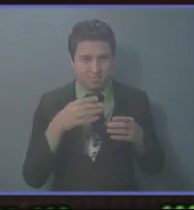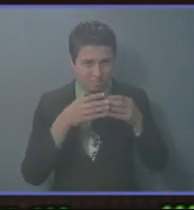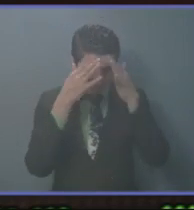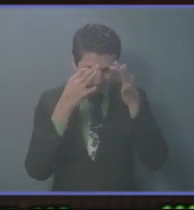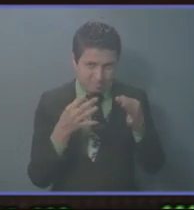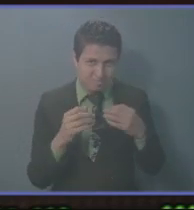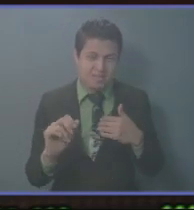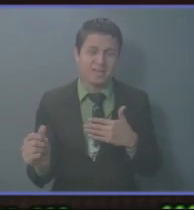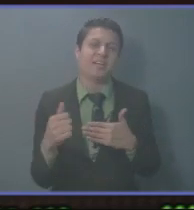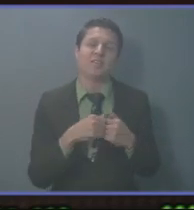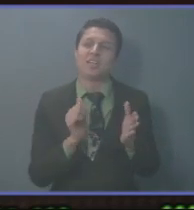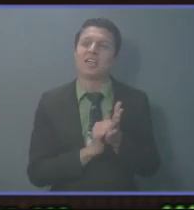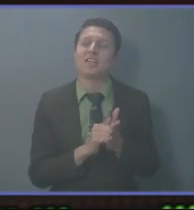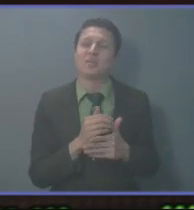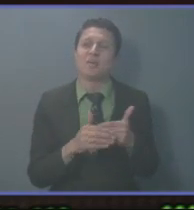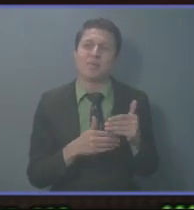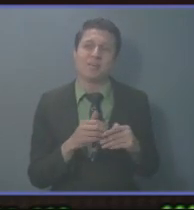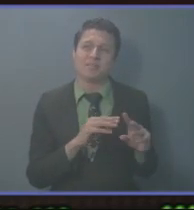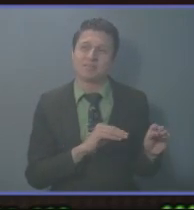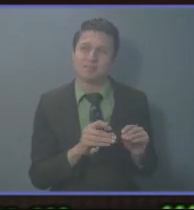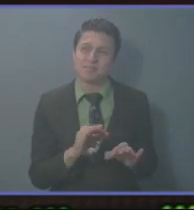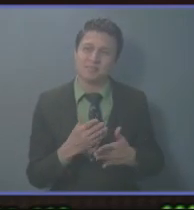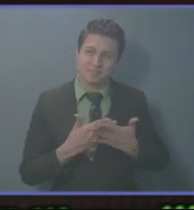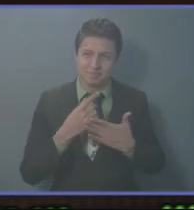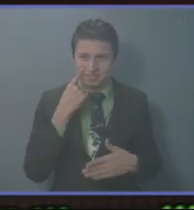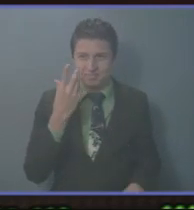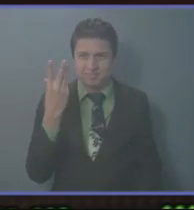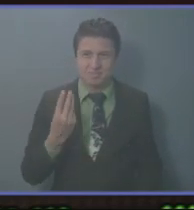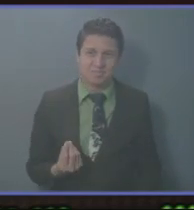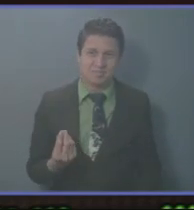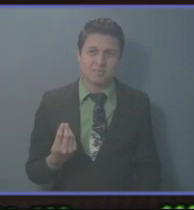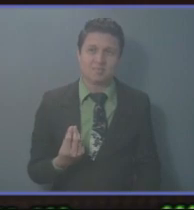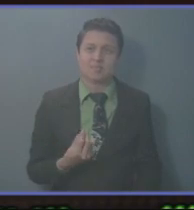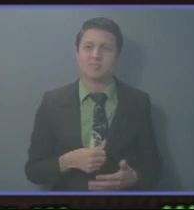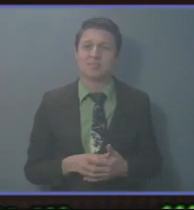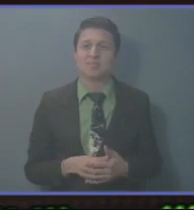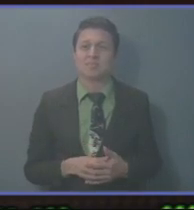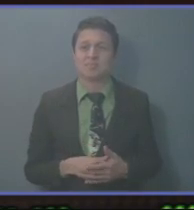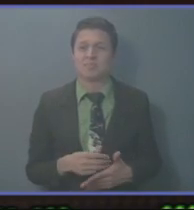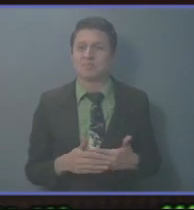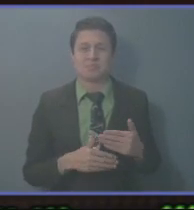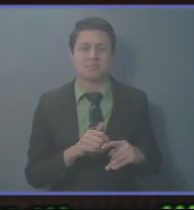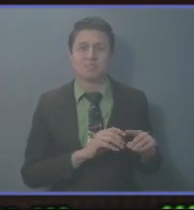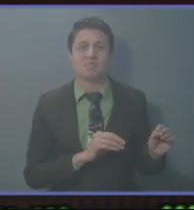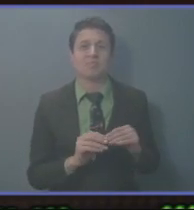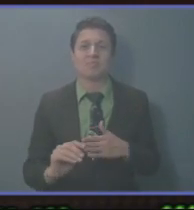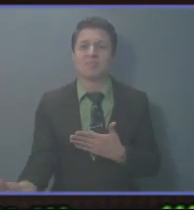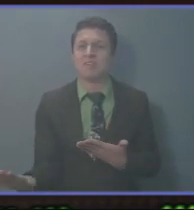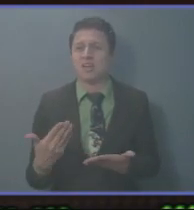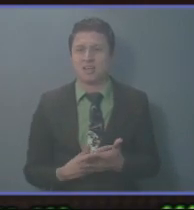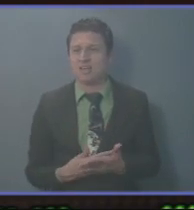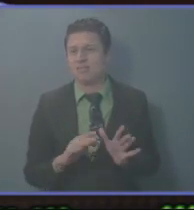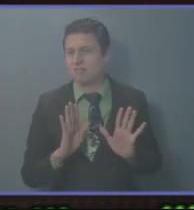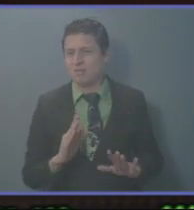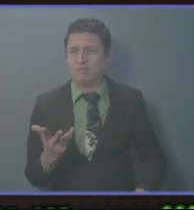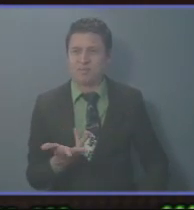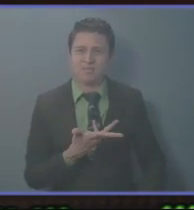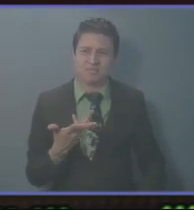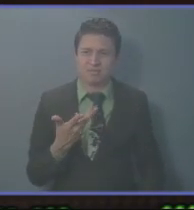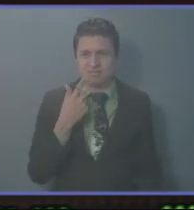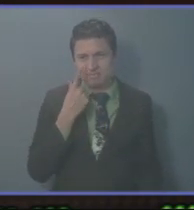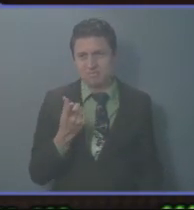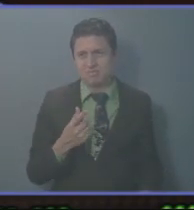Legislativo 529 de fecha 2 de diciembre del 2006, publicado en el Diario Oficial